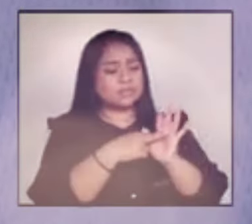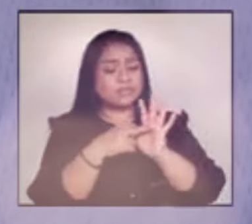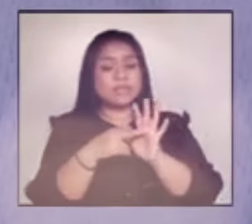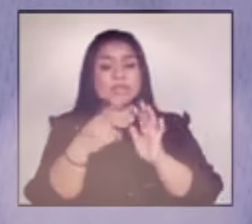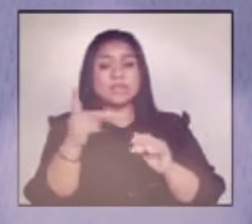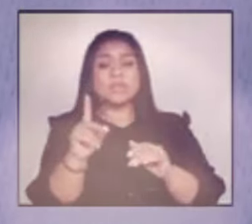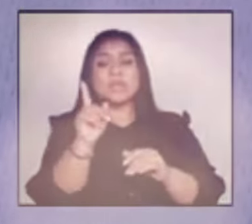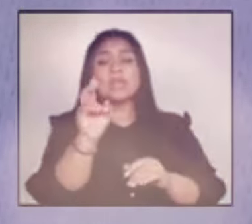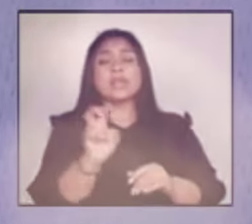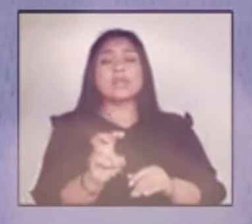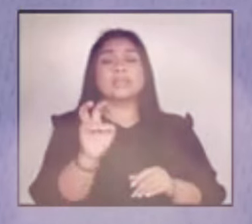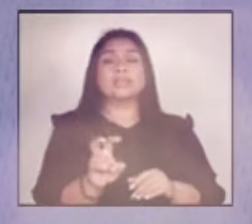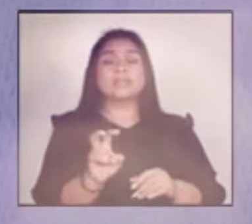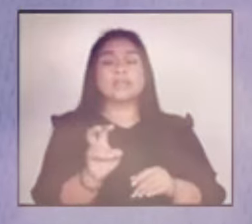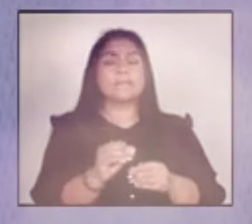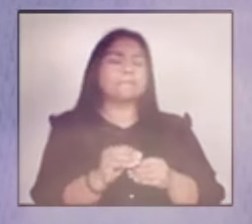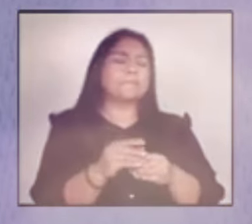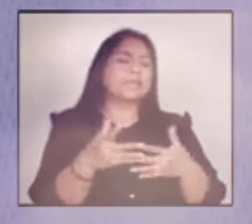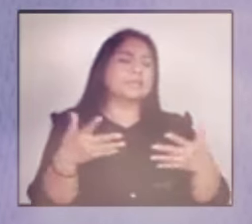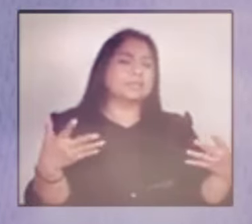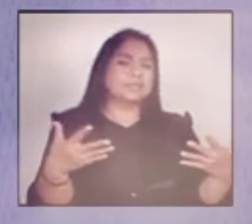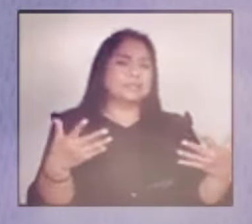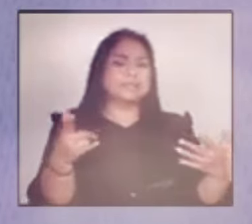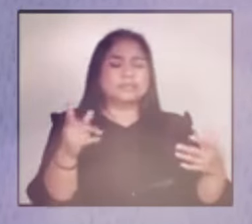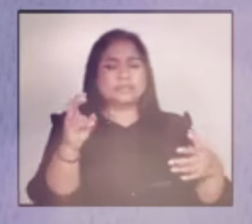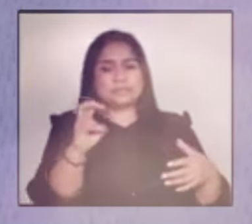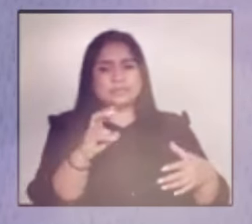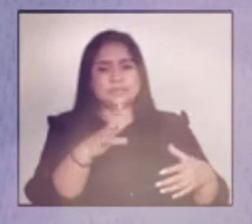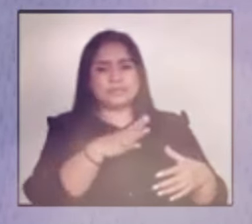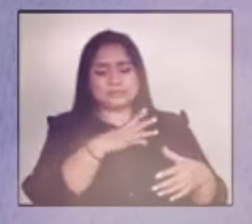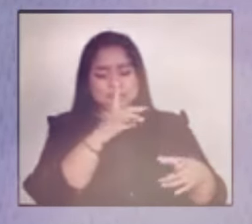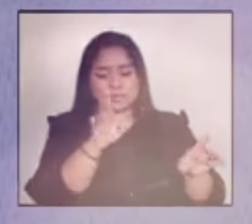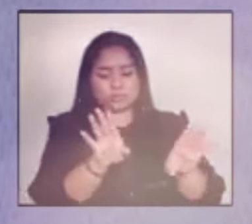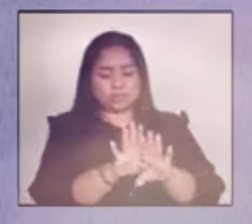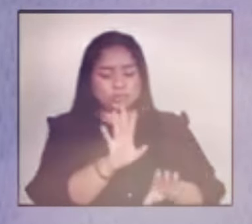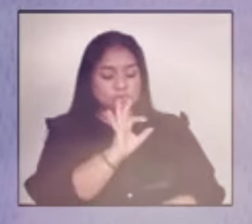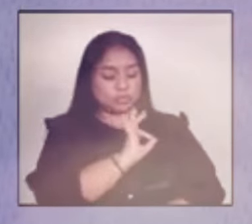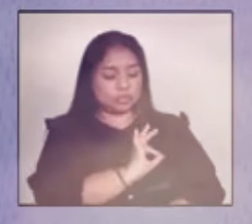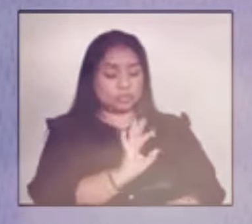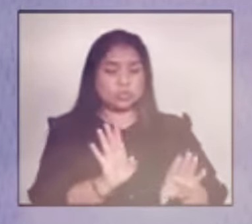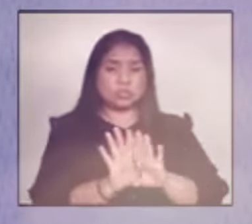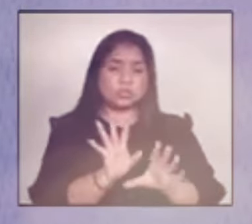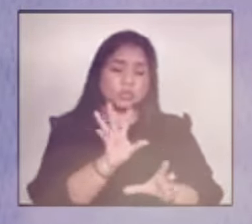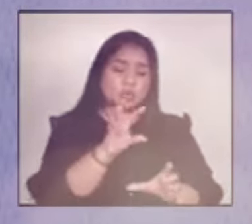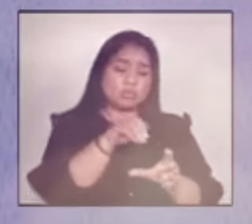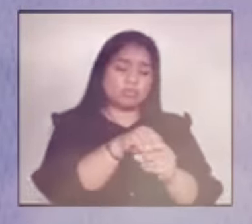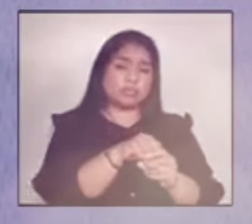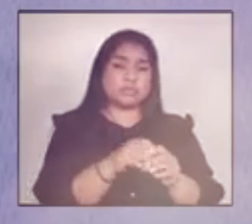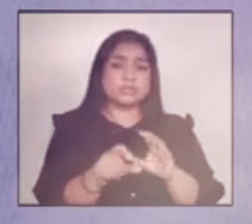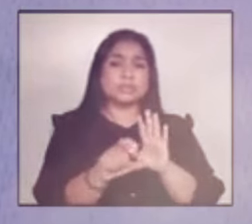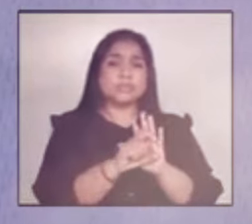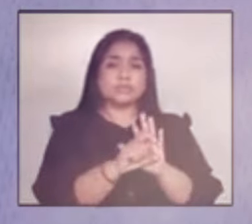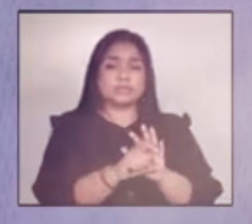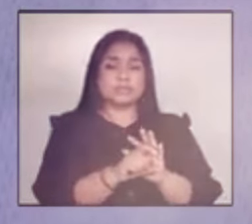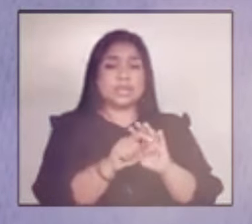una necesidad mayor que tenemos como sociedad, como parte de una civilización.